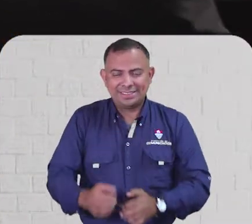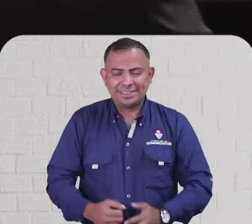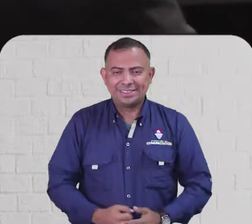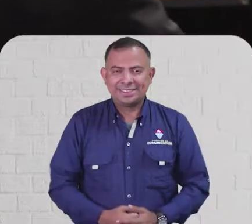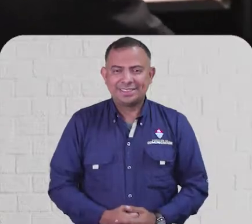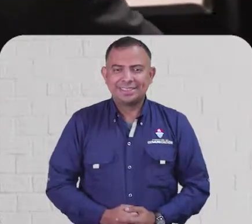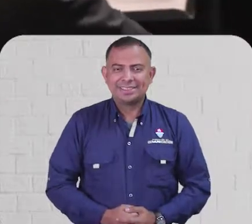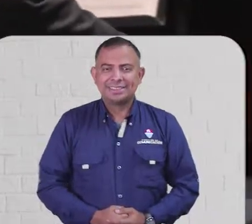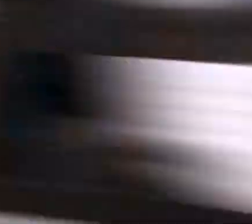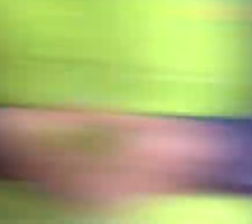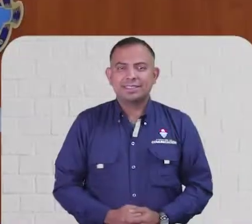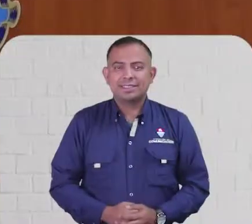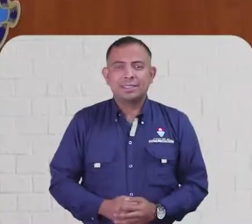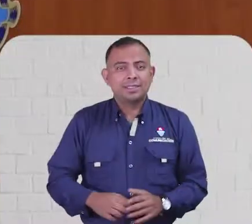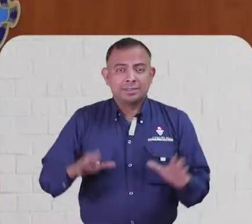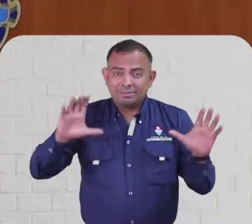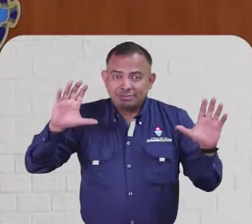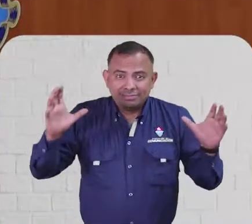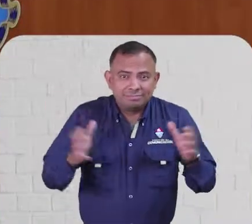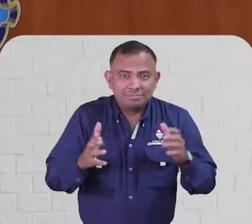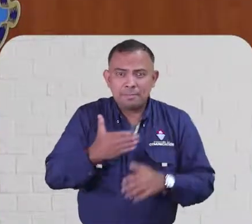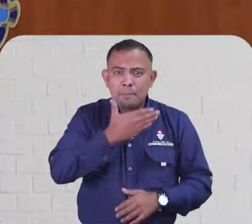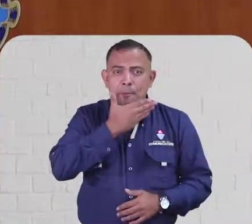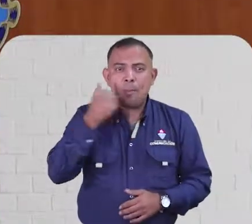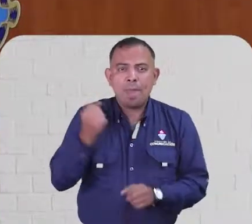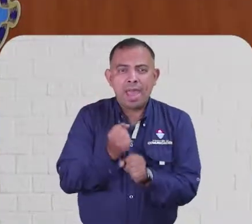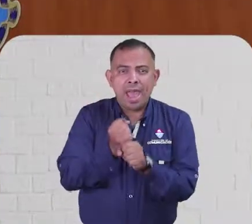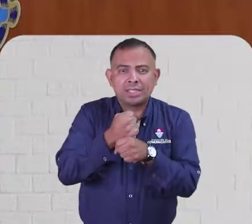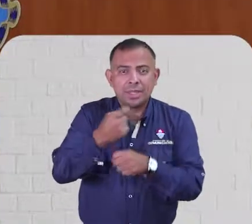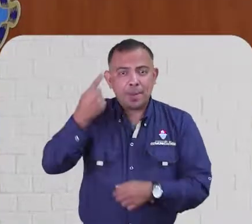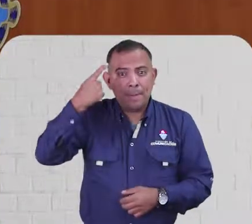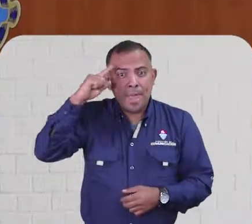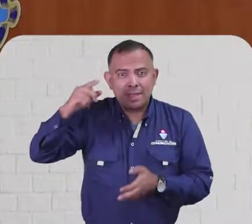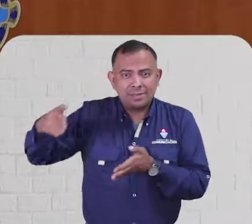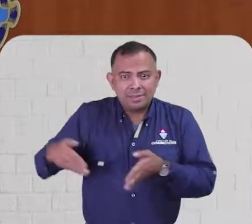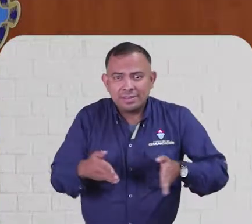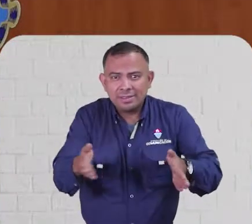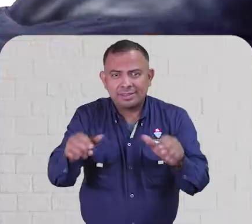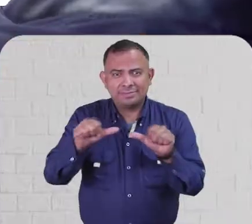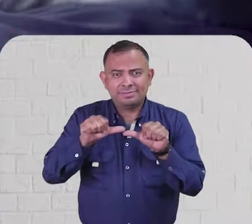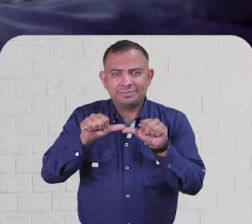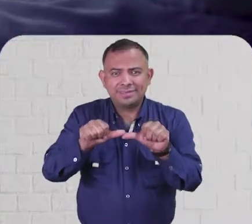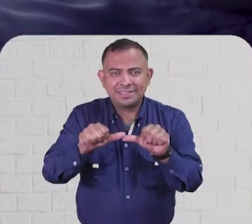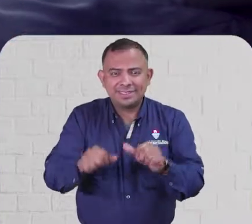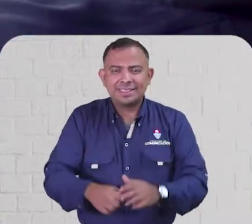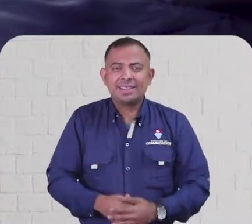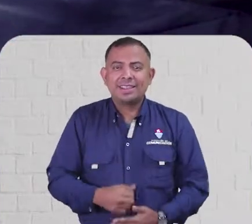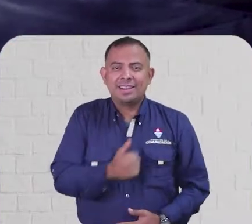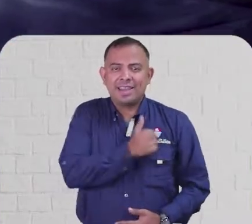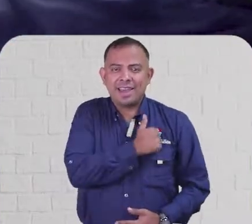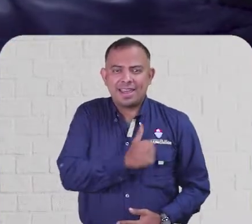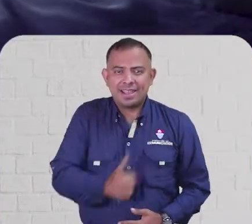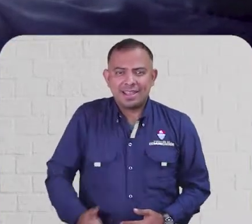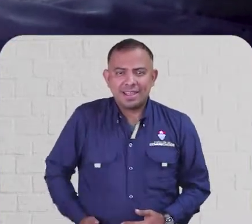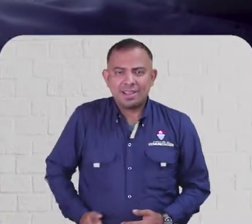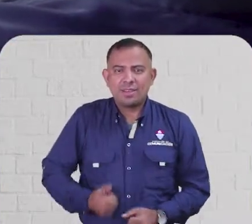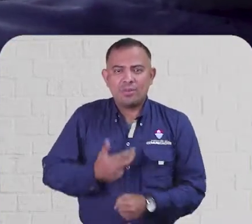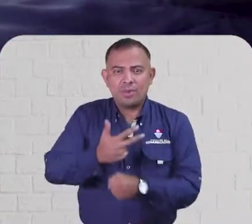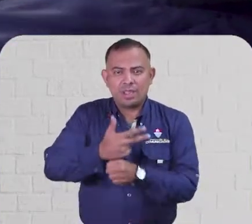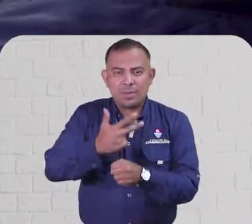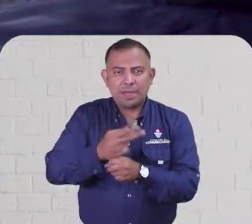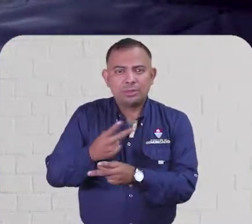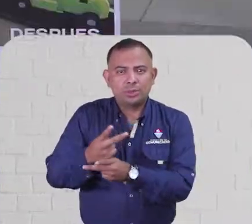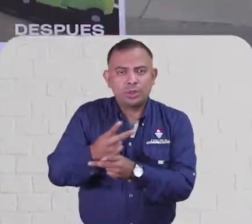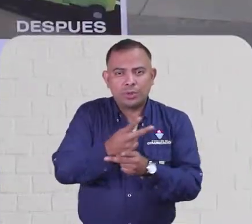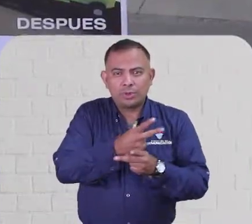de Guatemala. Las acciones para mejorar los espacios para transitar continúan. El alcalde de la Ciudad